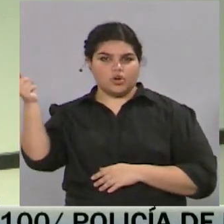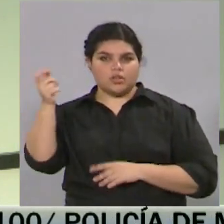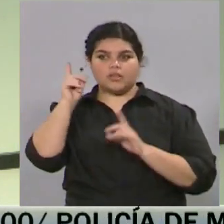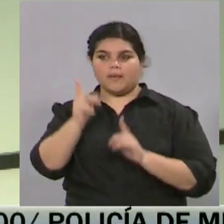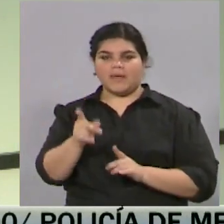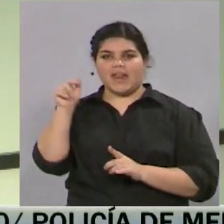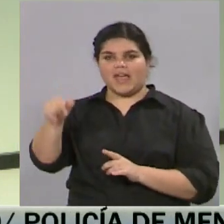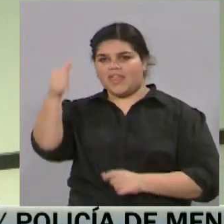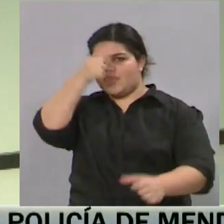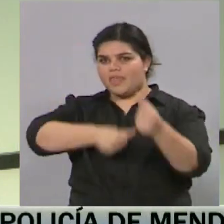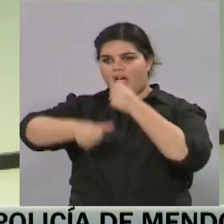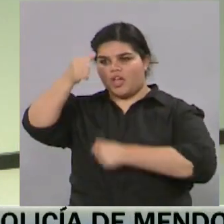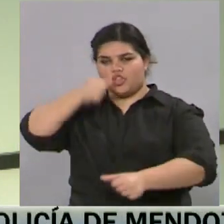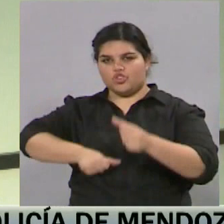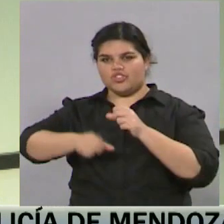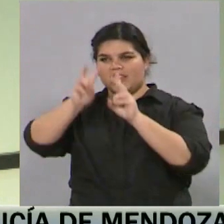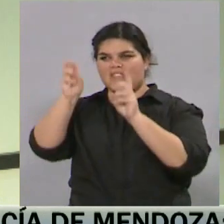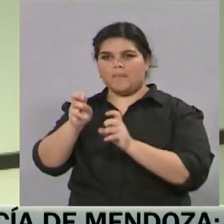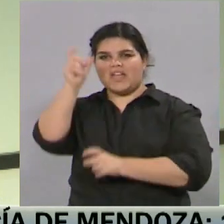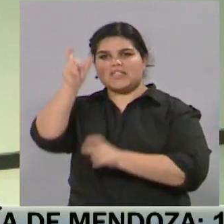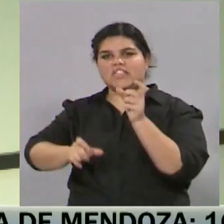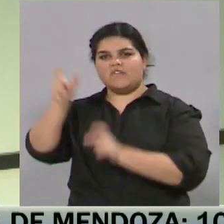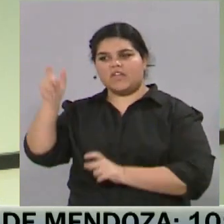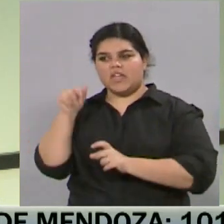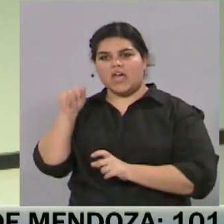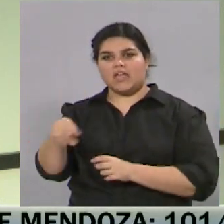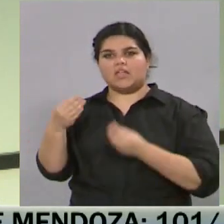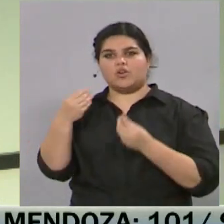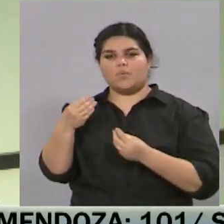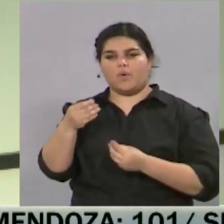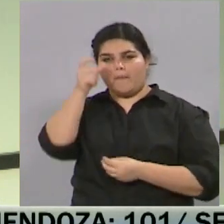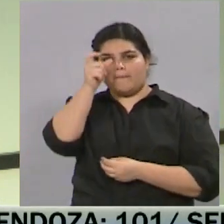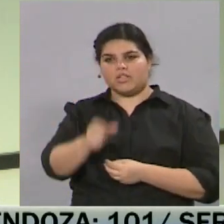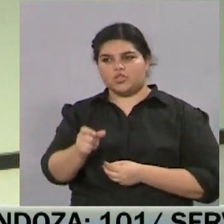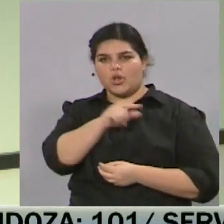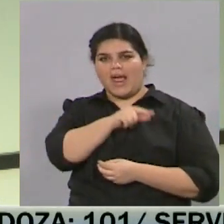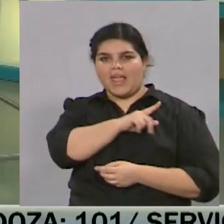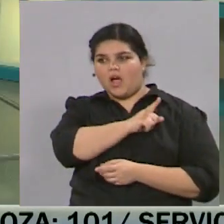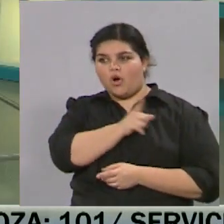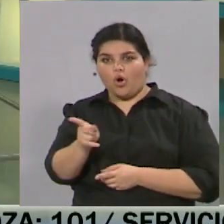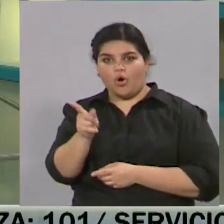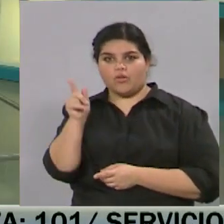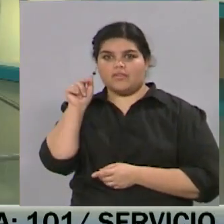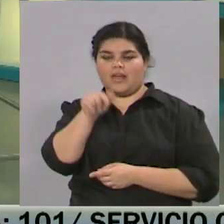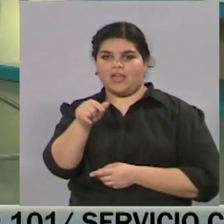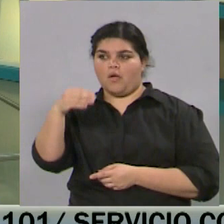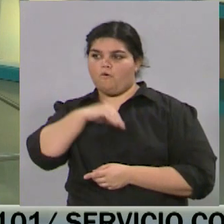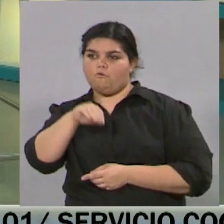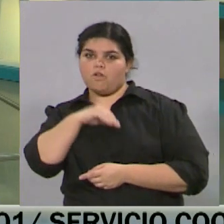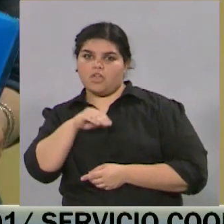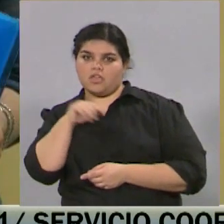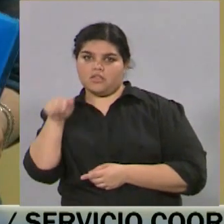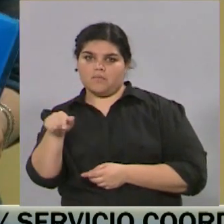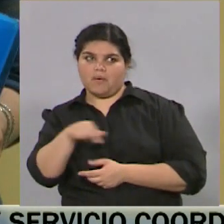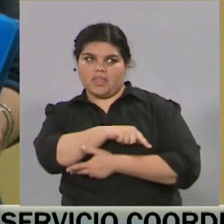y perjuicios en materia civil, que es la parte que va a responder la persona que es la agraviante. O sea, la víctima va a recurrir a